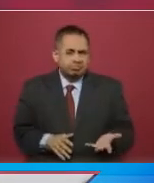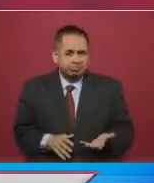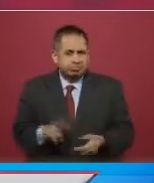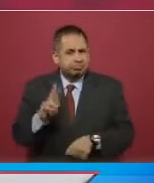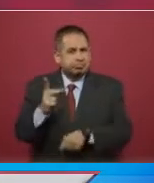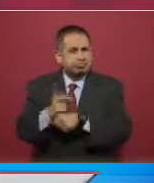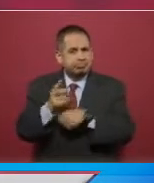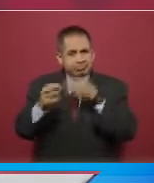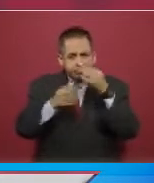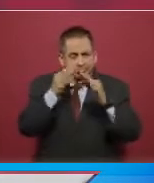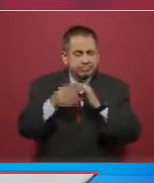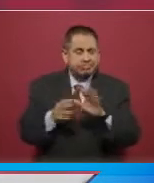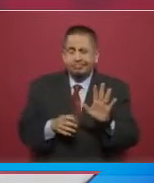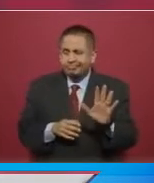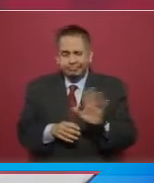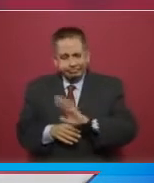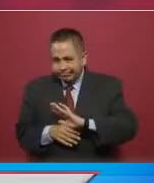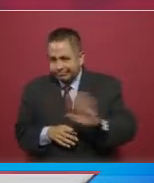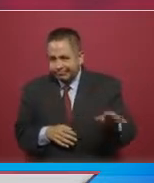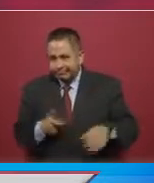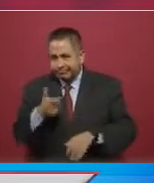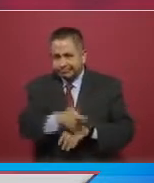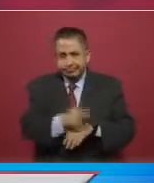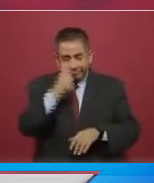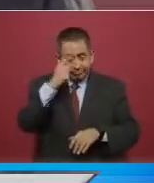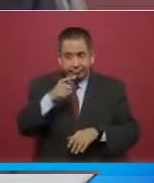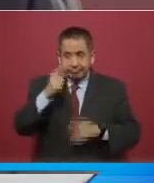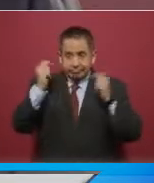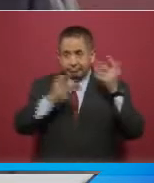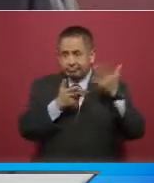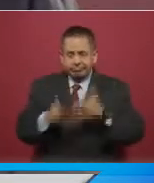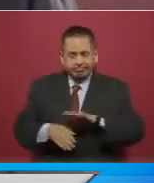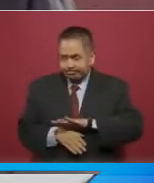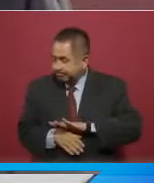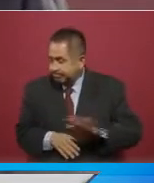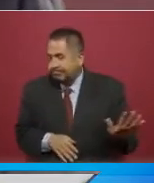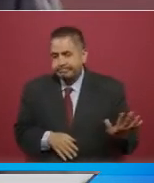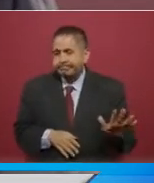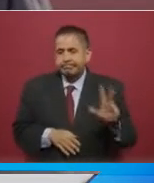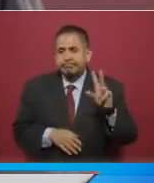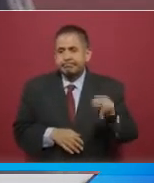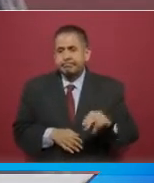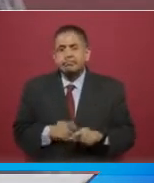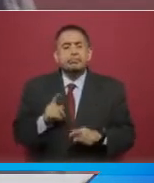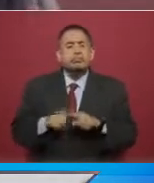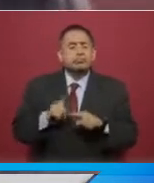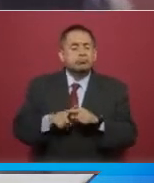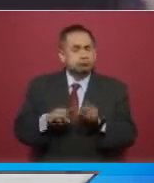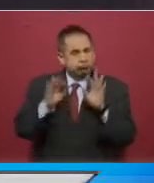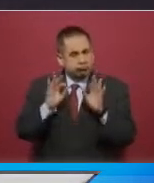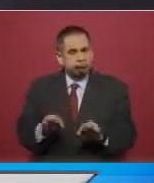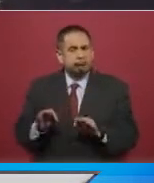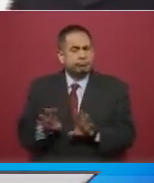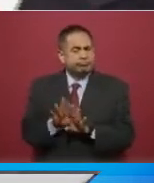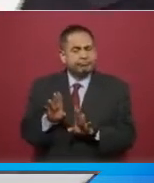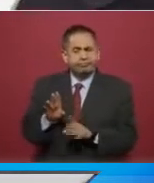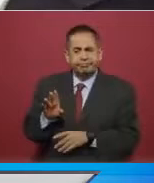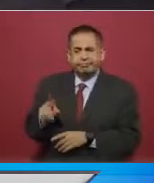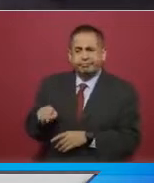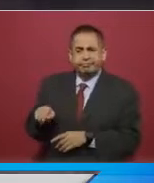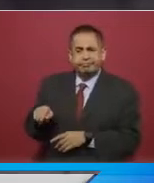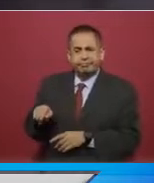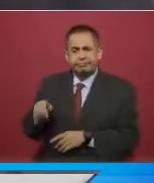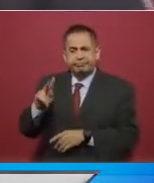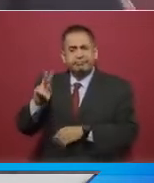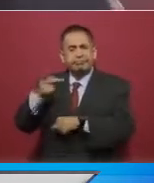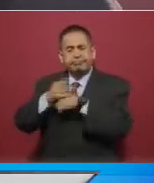Son colonias marginadas sin servicios públicos, en donde se observa un contraste extremo. Se invertirá para este propósito 2,500 millones de